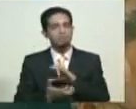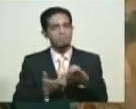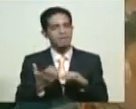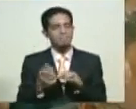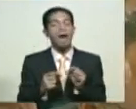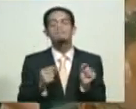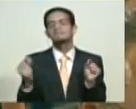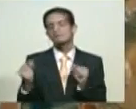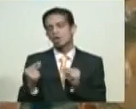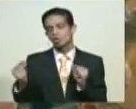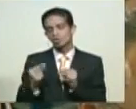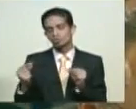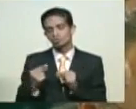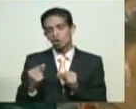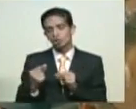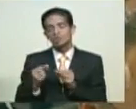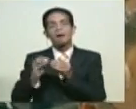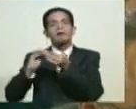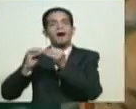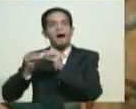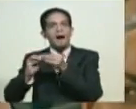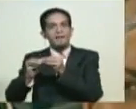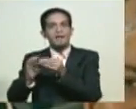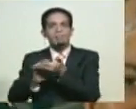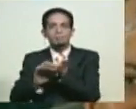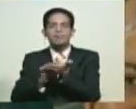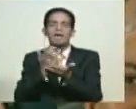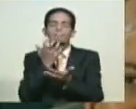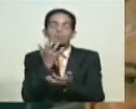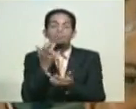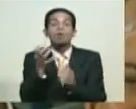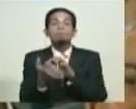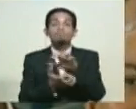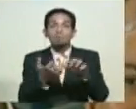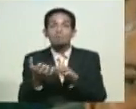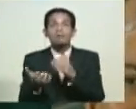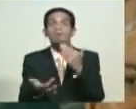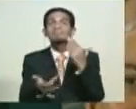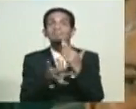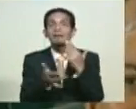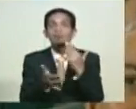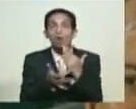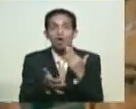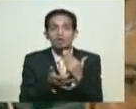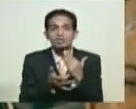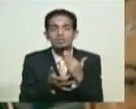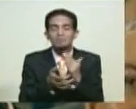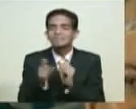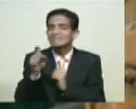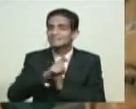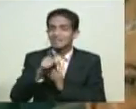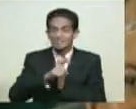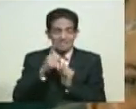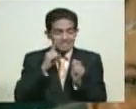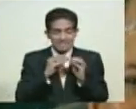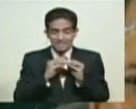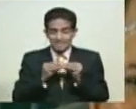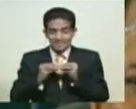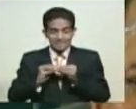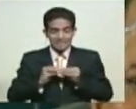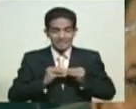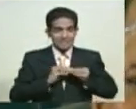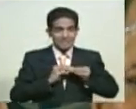se puedan presentar y se toman las correcciones. Los problemas tecnológicos requieren acuciosidad, requieren detalles,